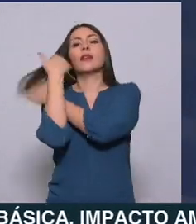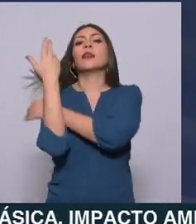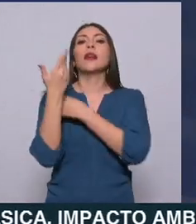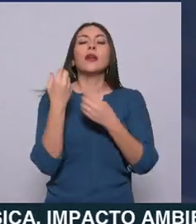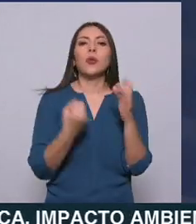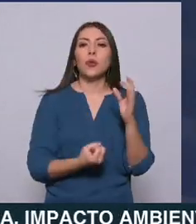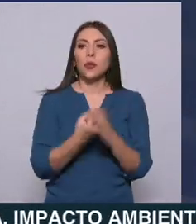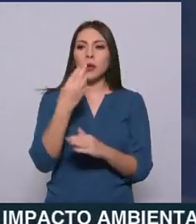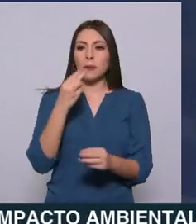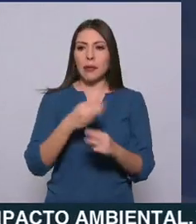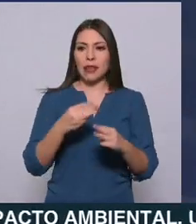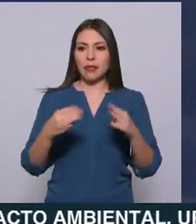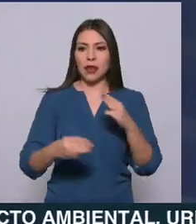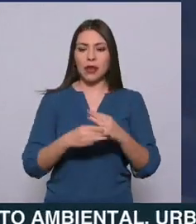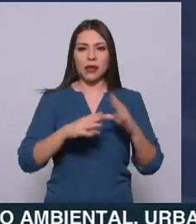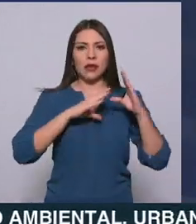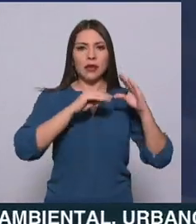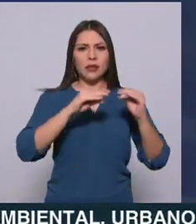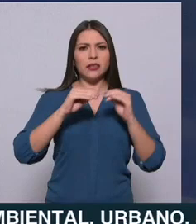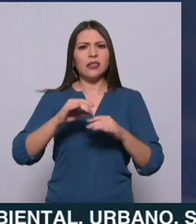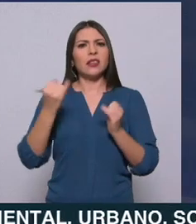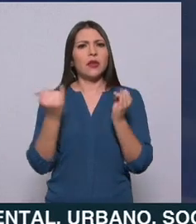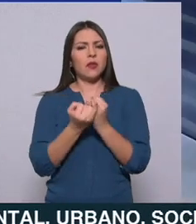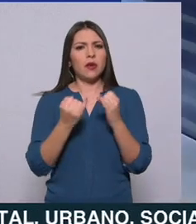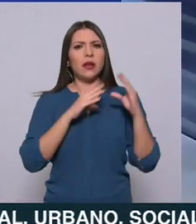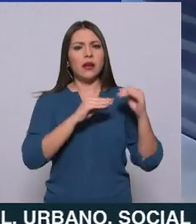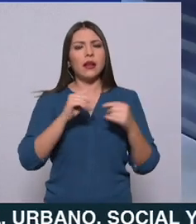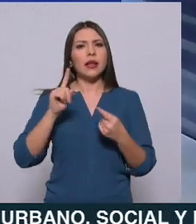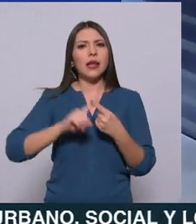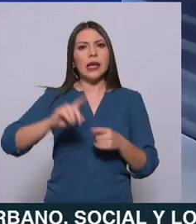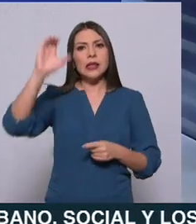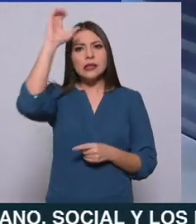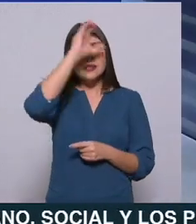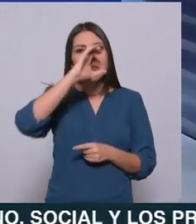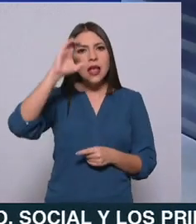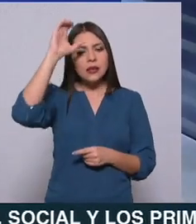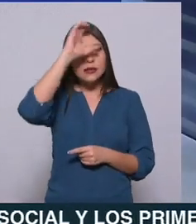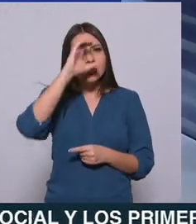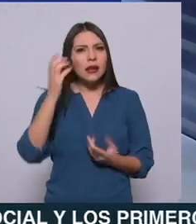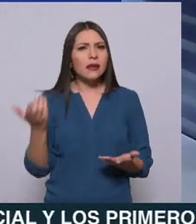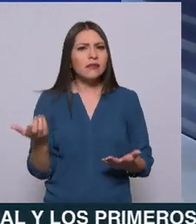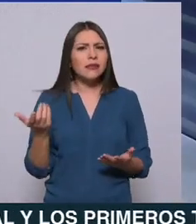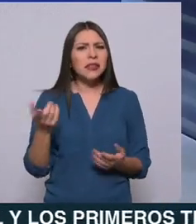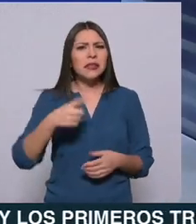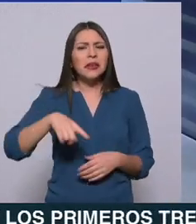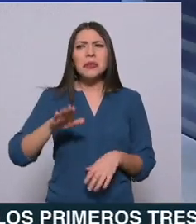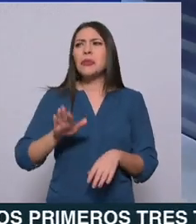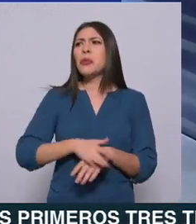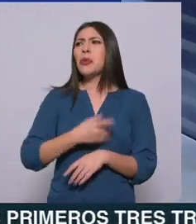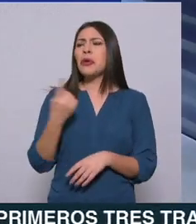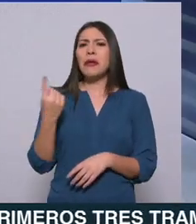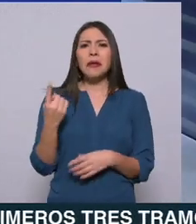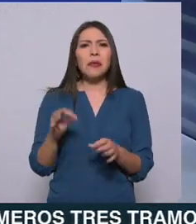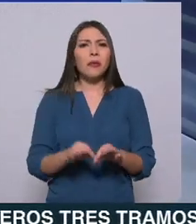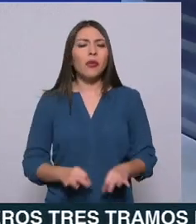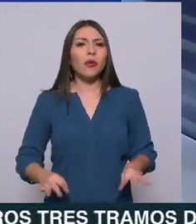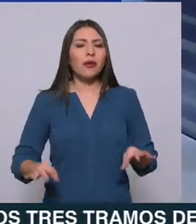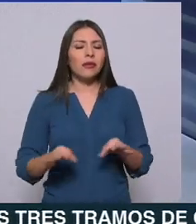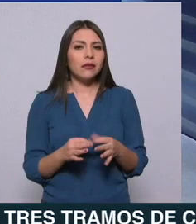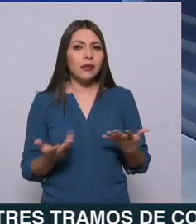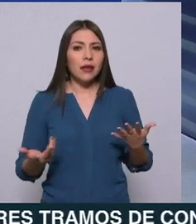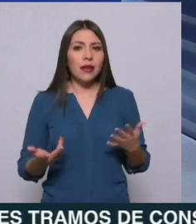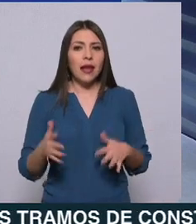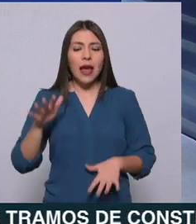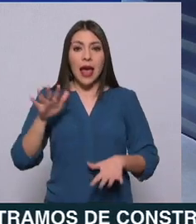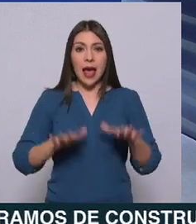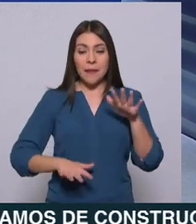ciencia. ¿Por qué la ciencia es tan importante en el ámbito educativo? Porque a veces tendríamos que enseñarle